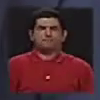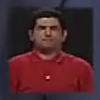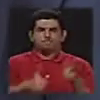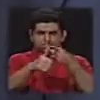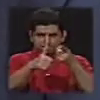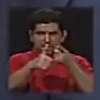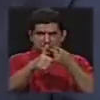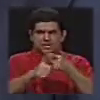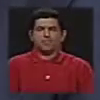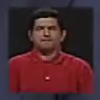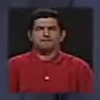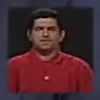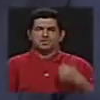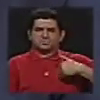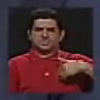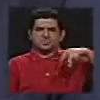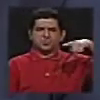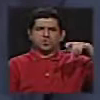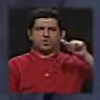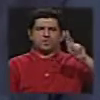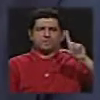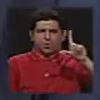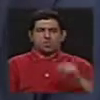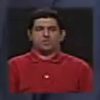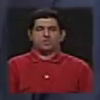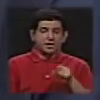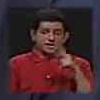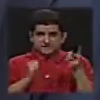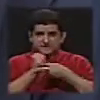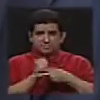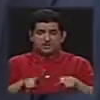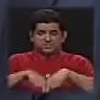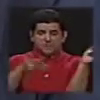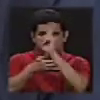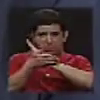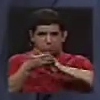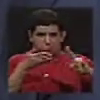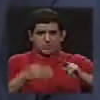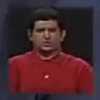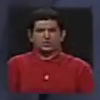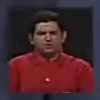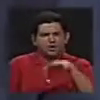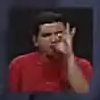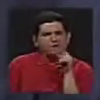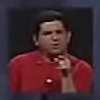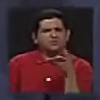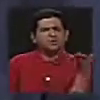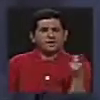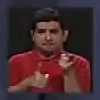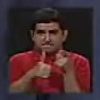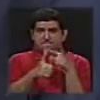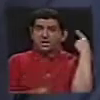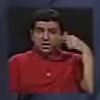lugar, don Paul, en esta edición del semanario nos encontramos con que, bueno, en primer lugar,